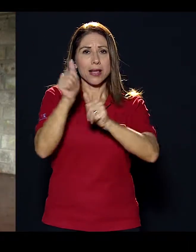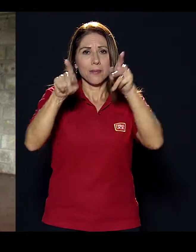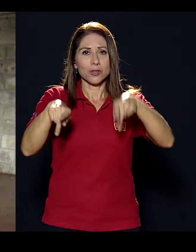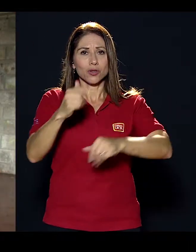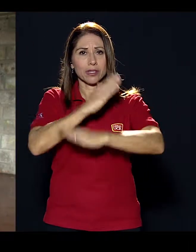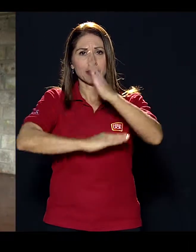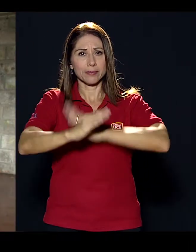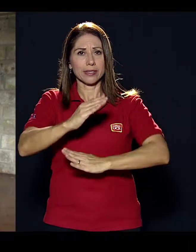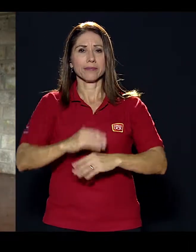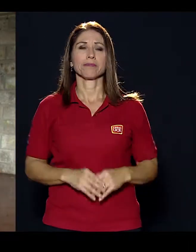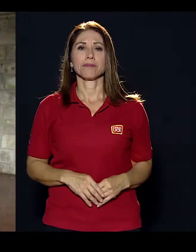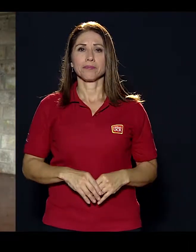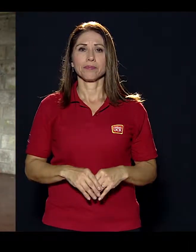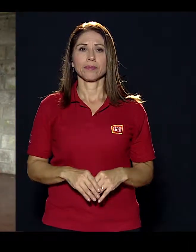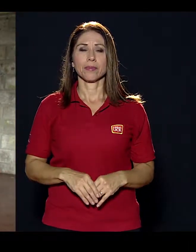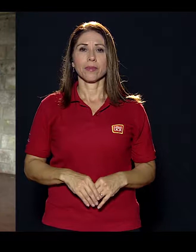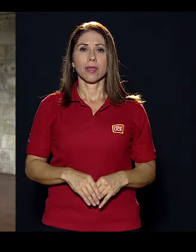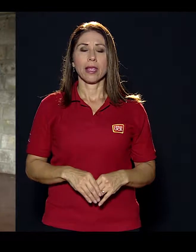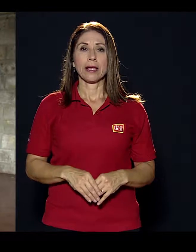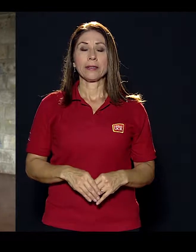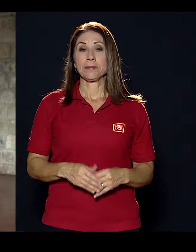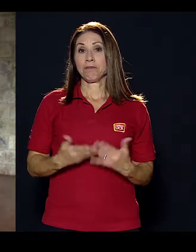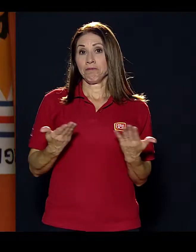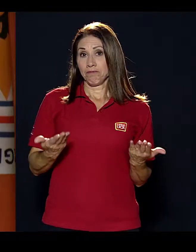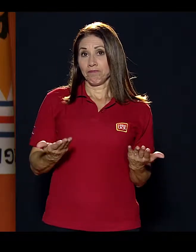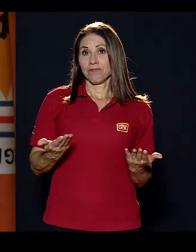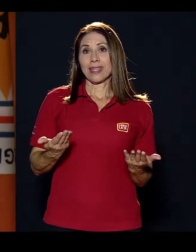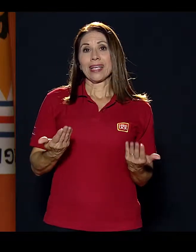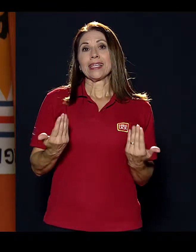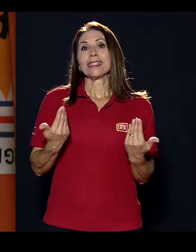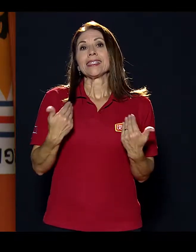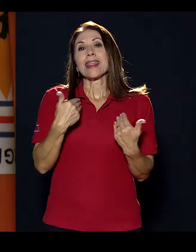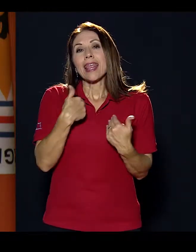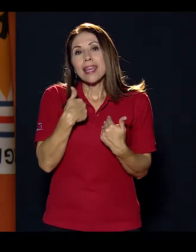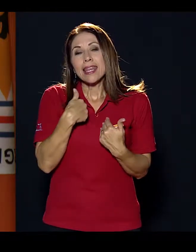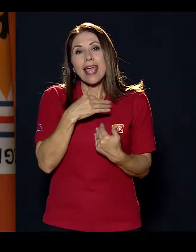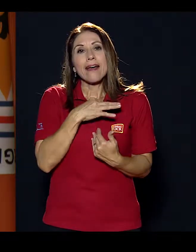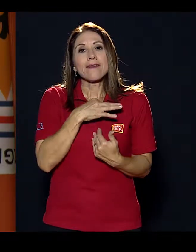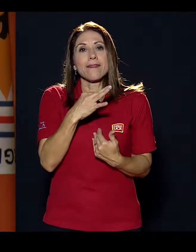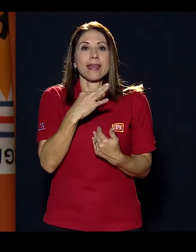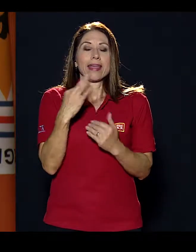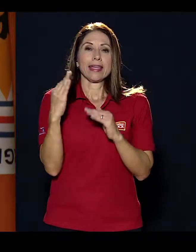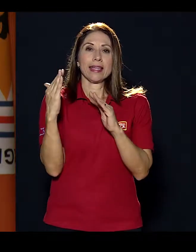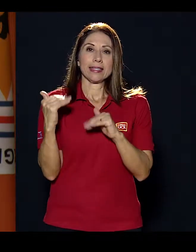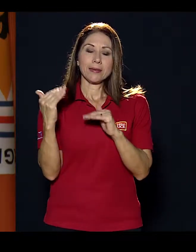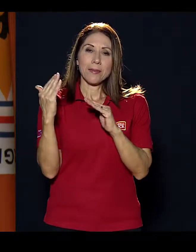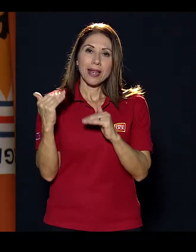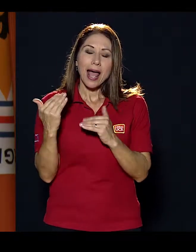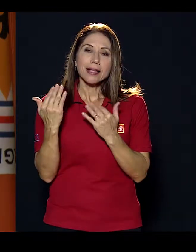con discapacidad. Se tenía la fe y la esperanza de